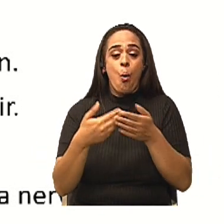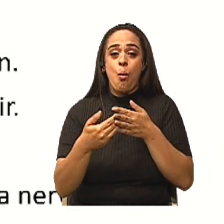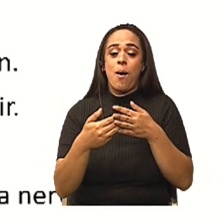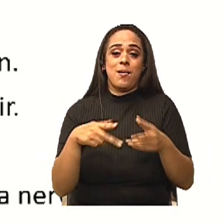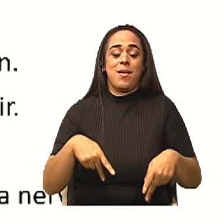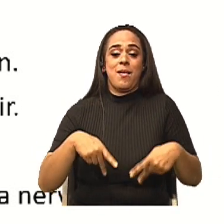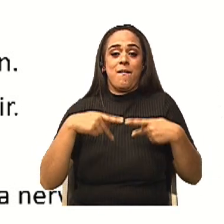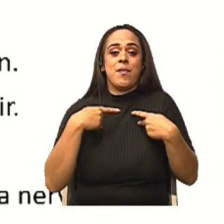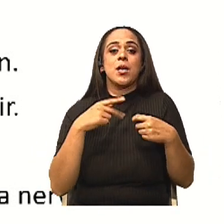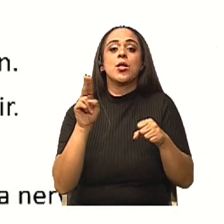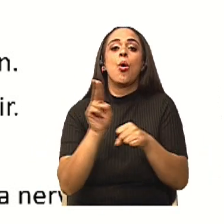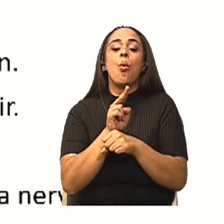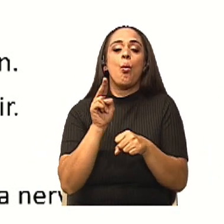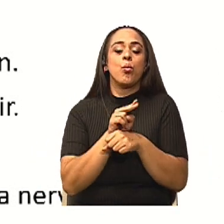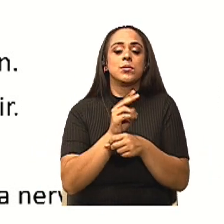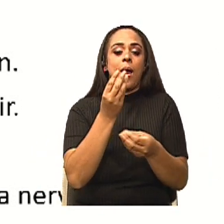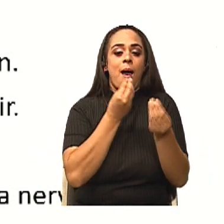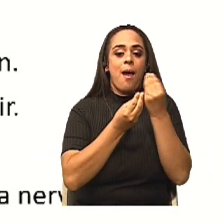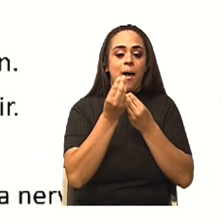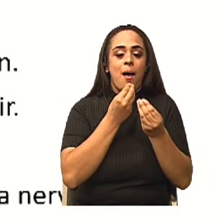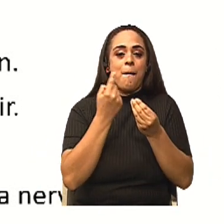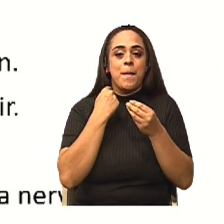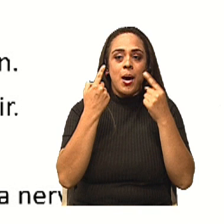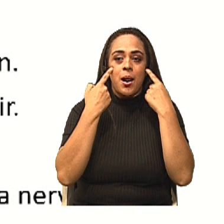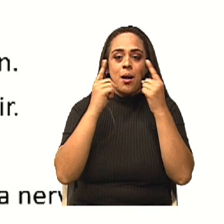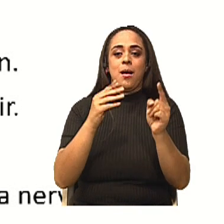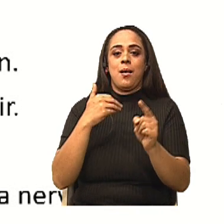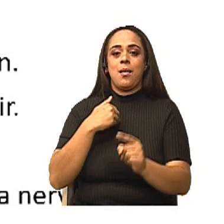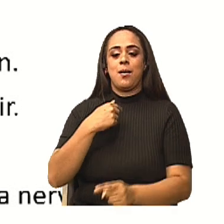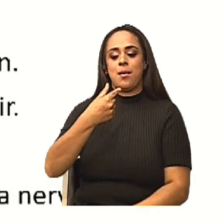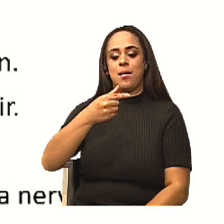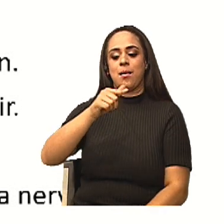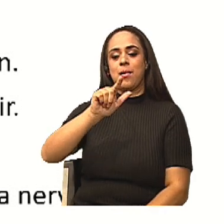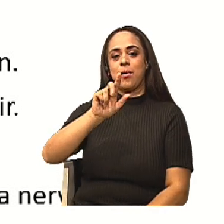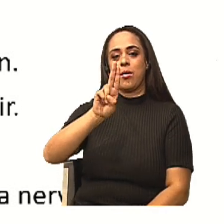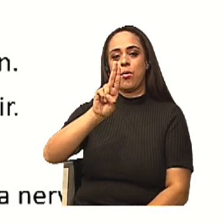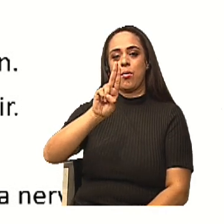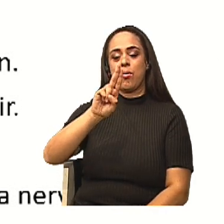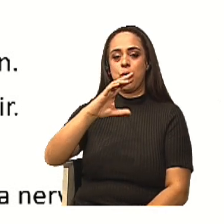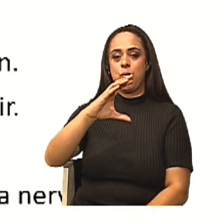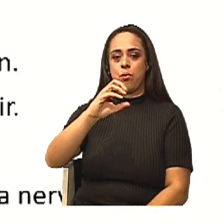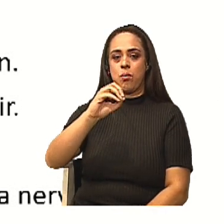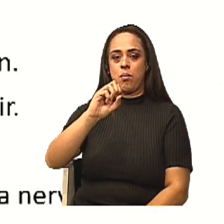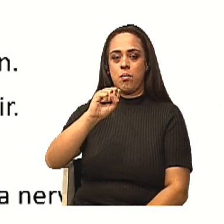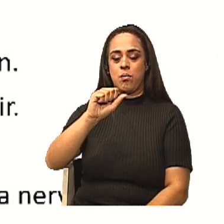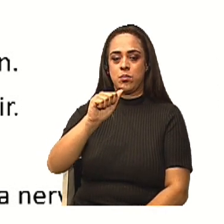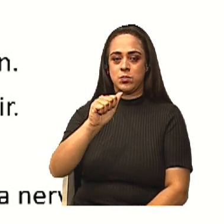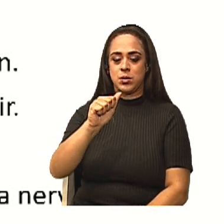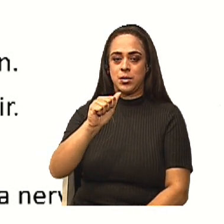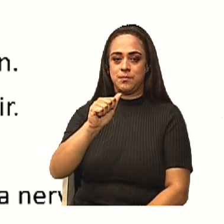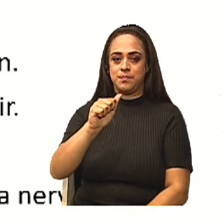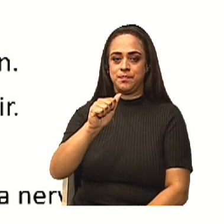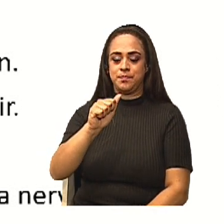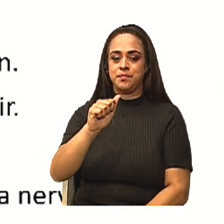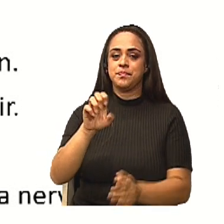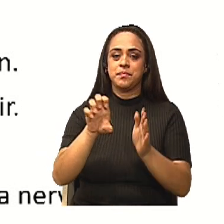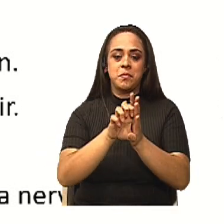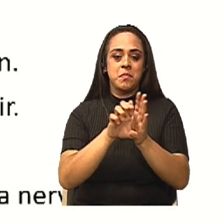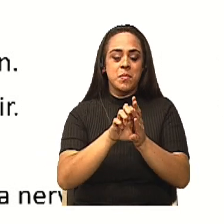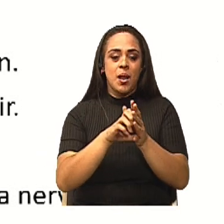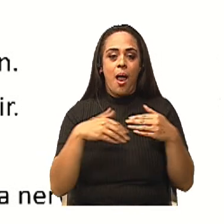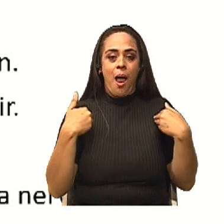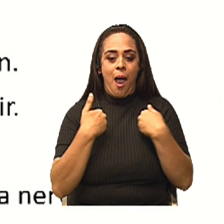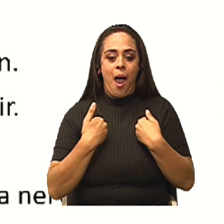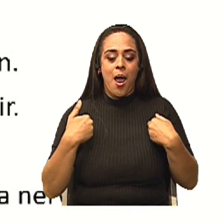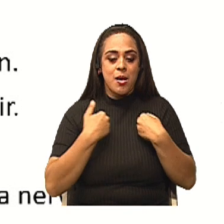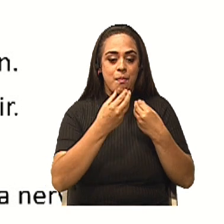utiliza la alimentación para buscar la glucosa de otro ser vivo. Un herbívoro que se come una planta busca glucosa